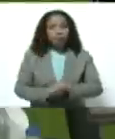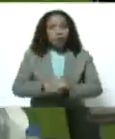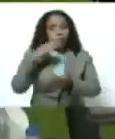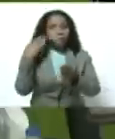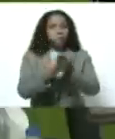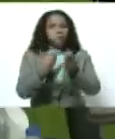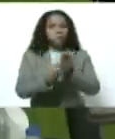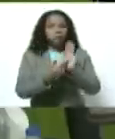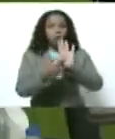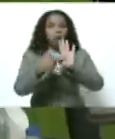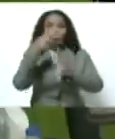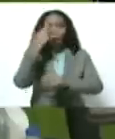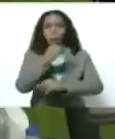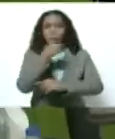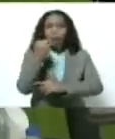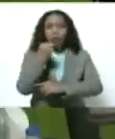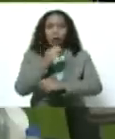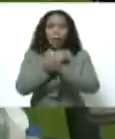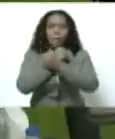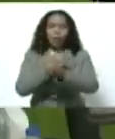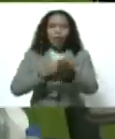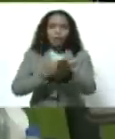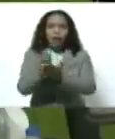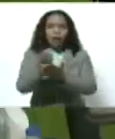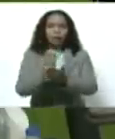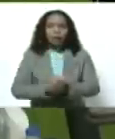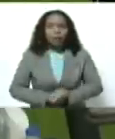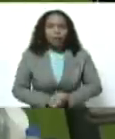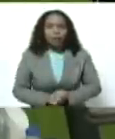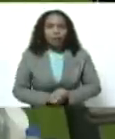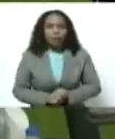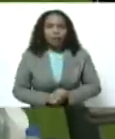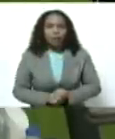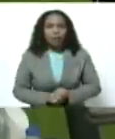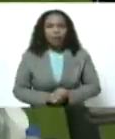demostrado su compromiso y su amor y su lealtad.